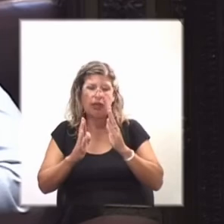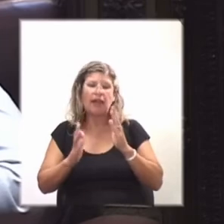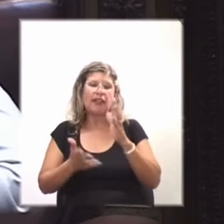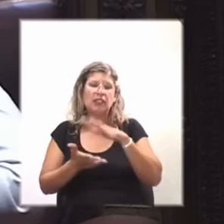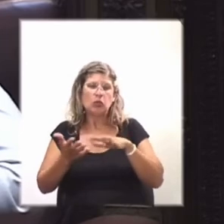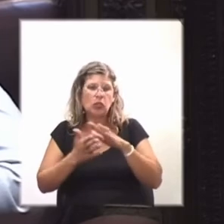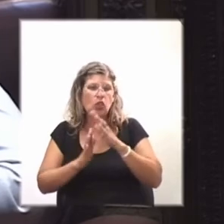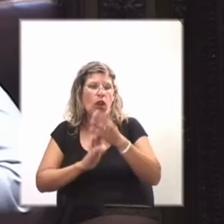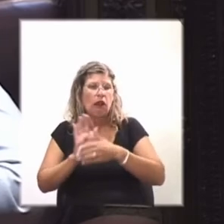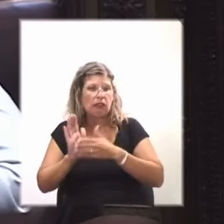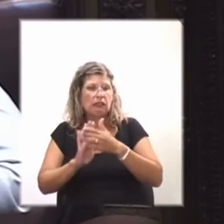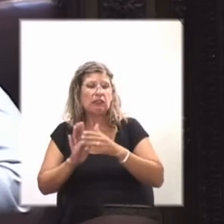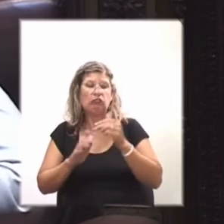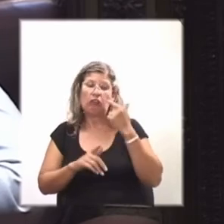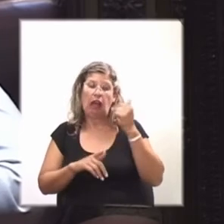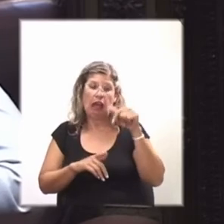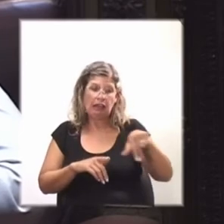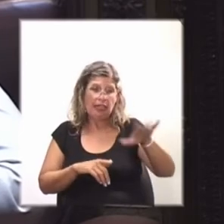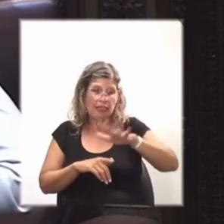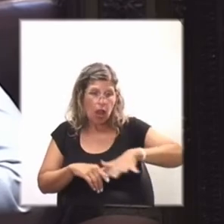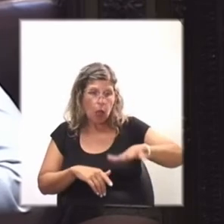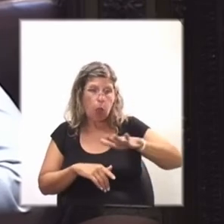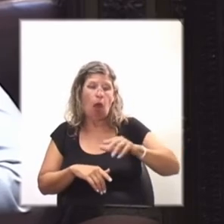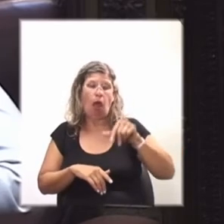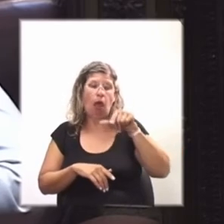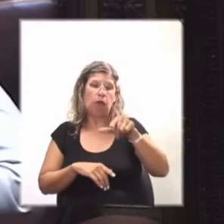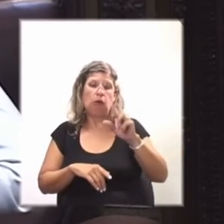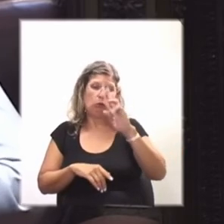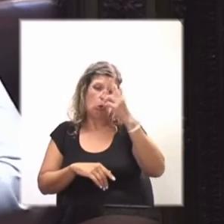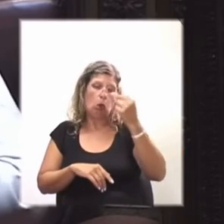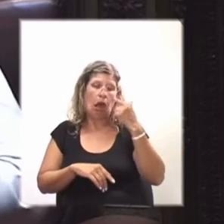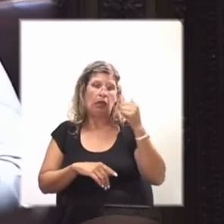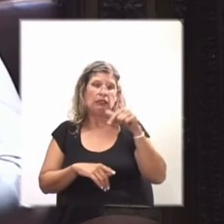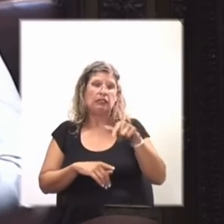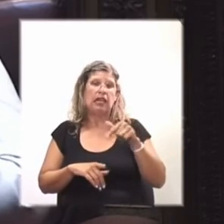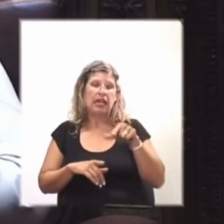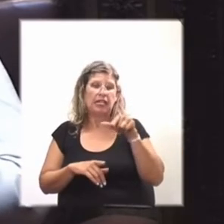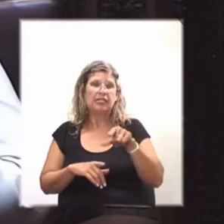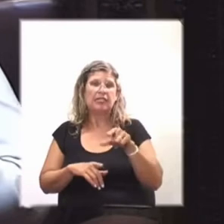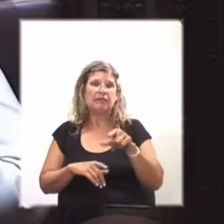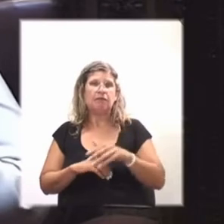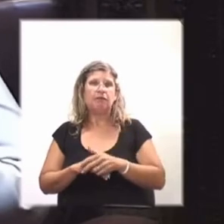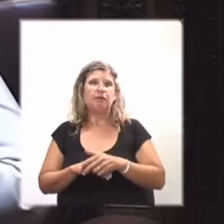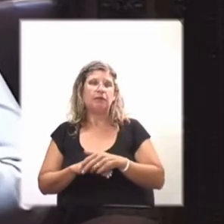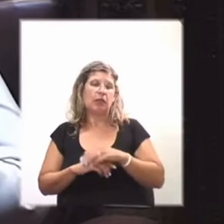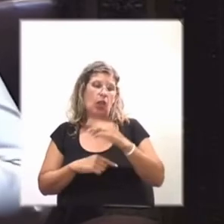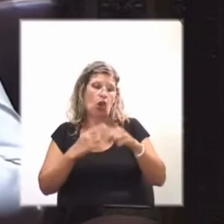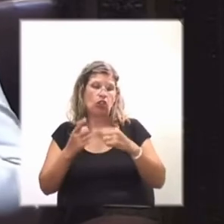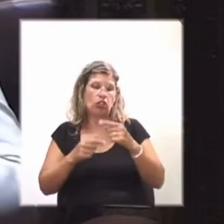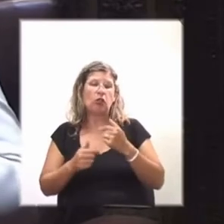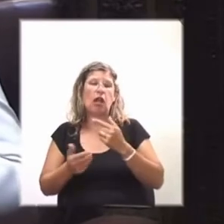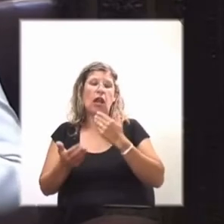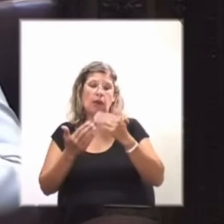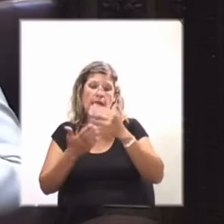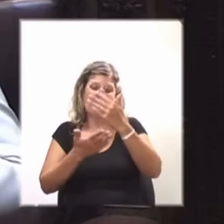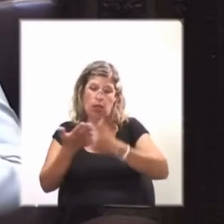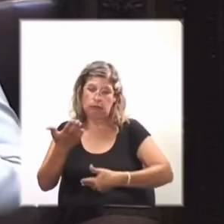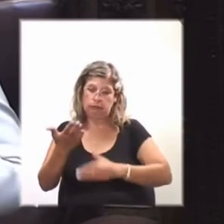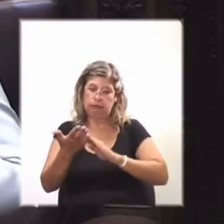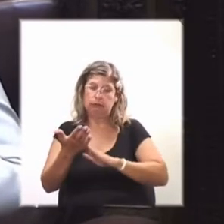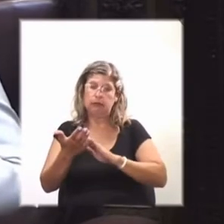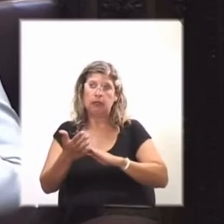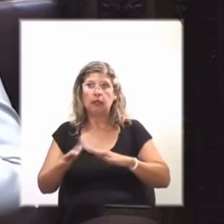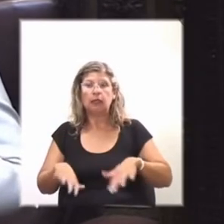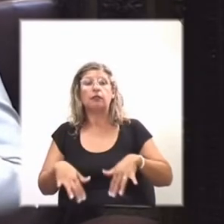de la expectativa popular por las grandes soluciones nacionales, y ahí seguían hablando en ese documento. Vaya si